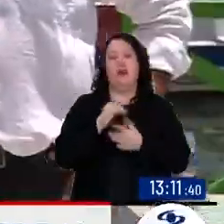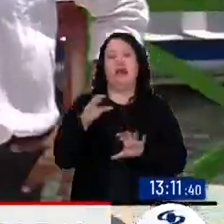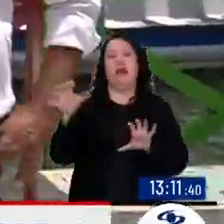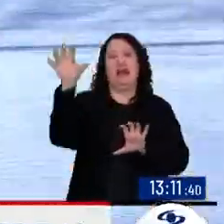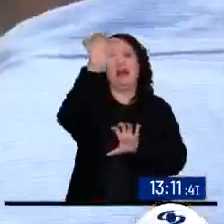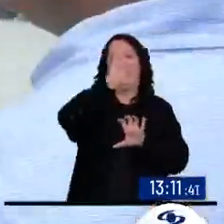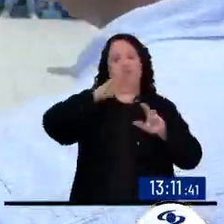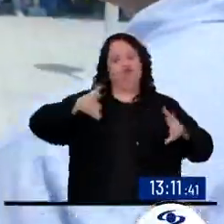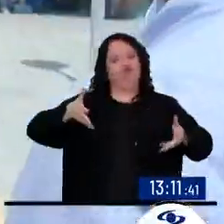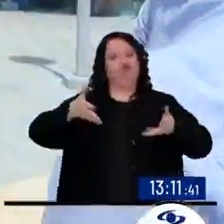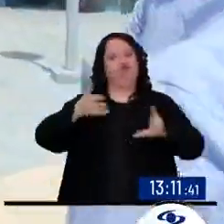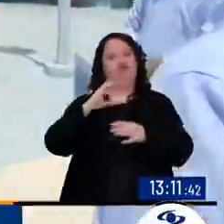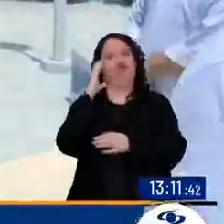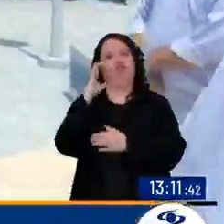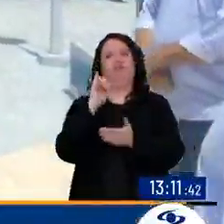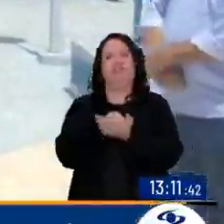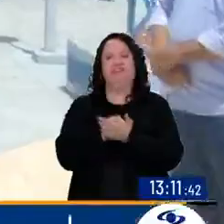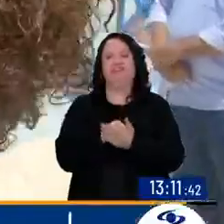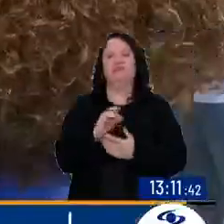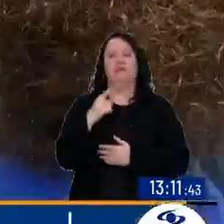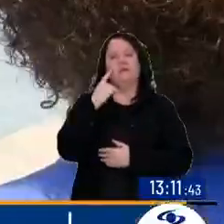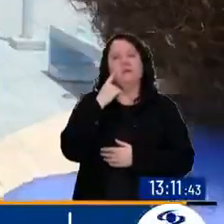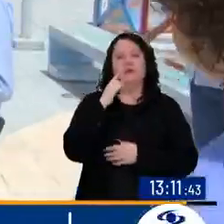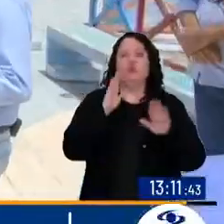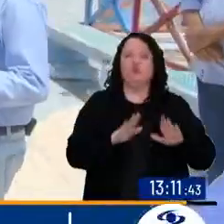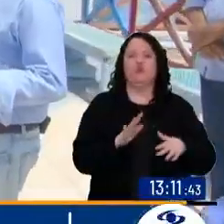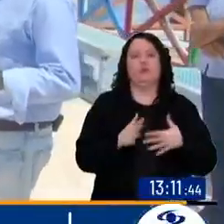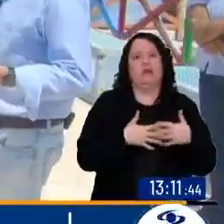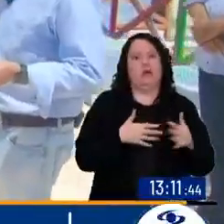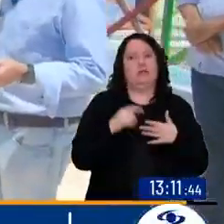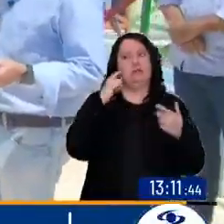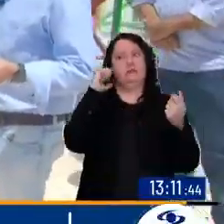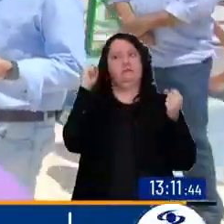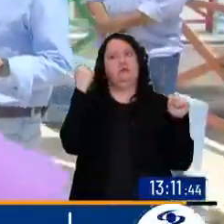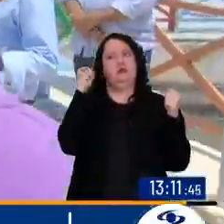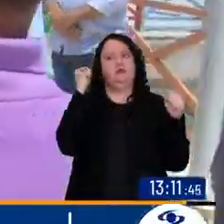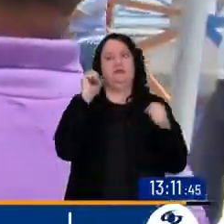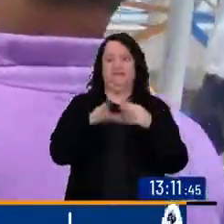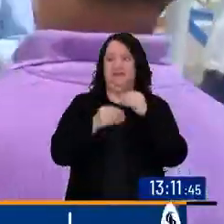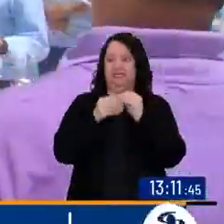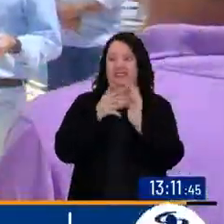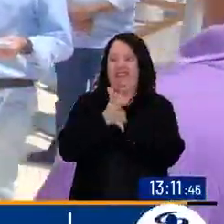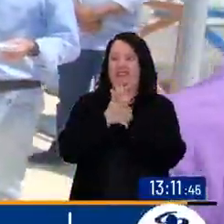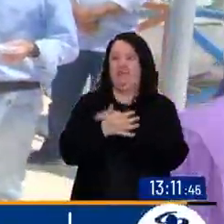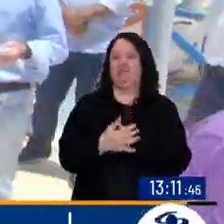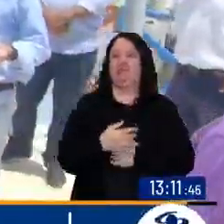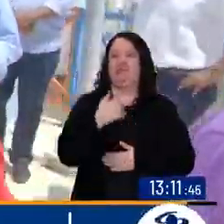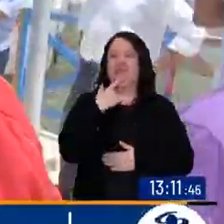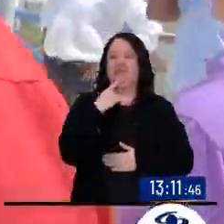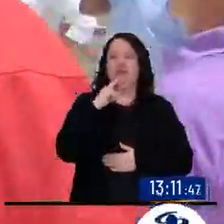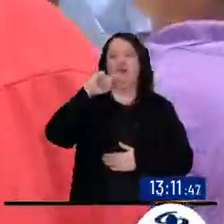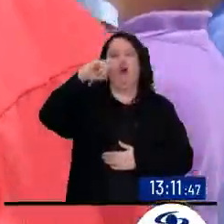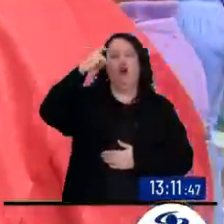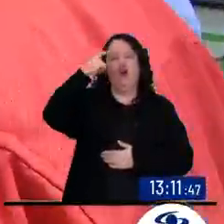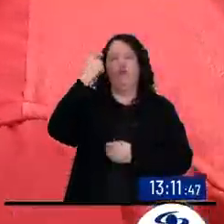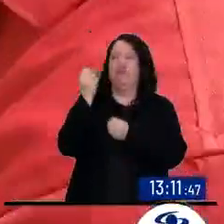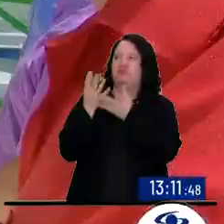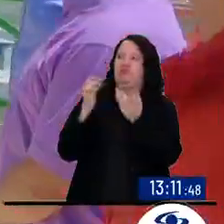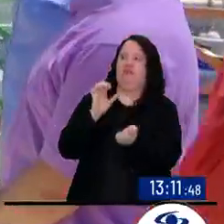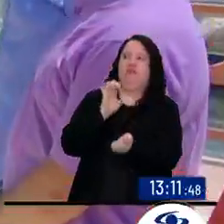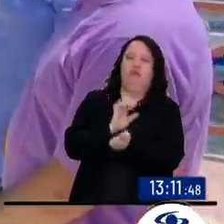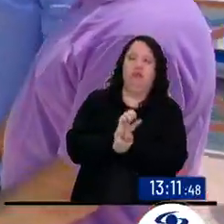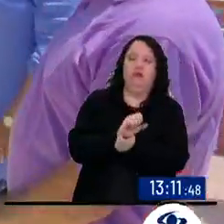Regiones con otra grave preocupación que tienen los sanandresanos, y dicen, hay una cantidad de gobernadores presos en